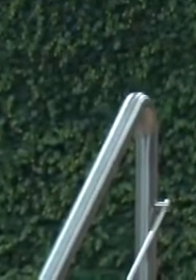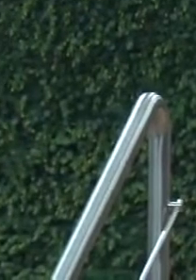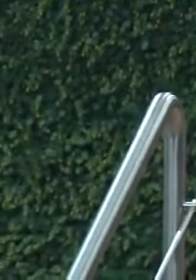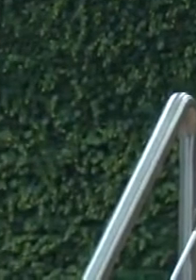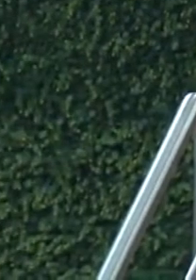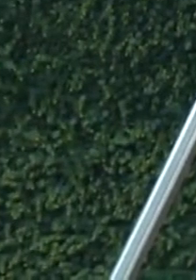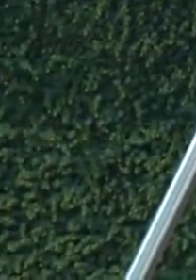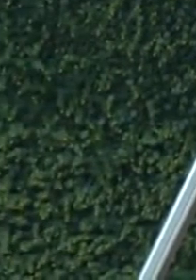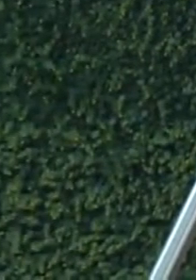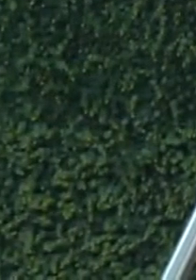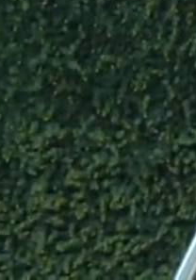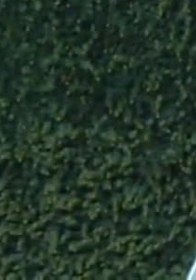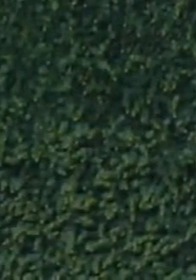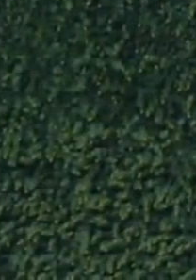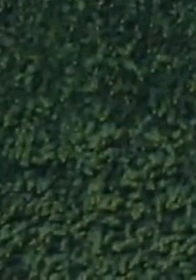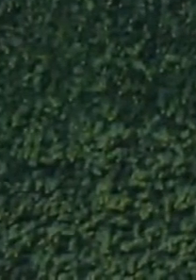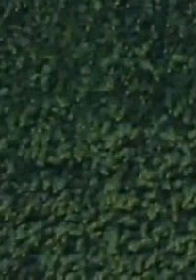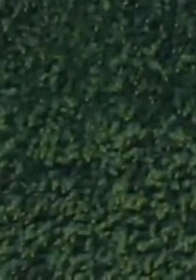Ahora...